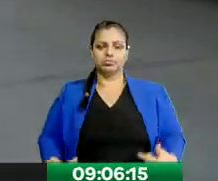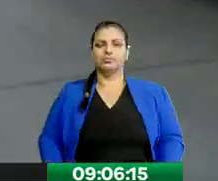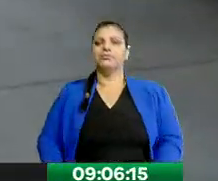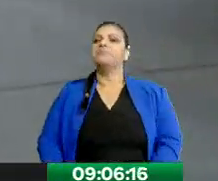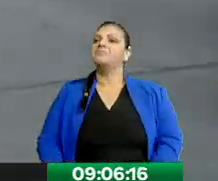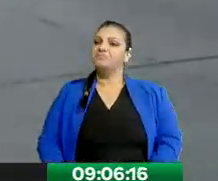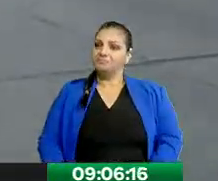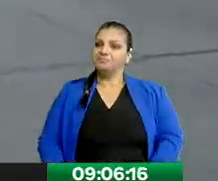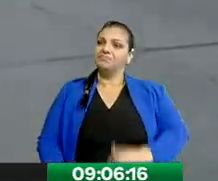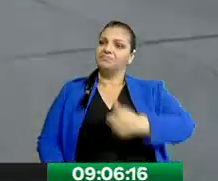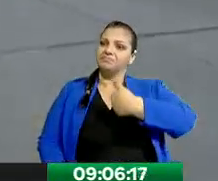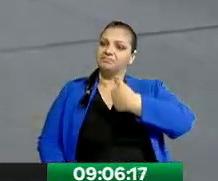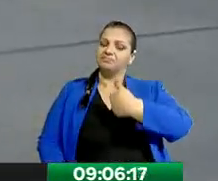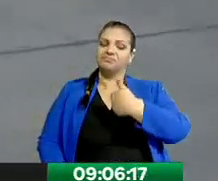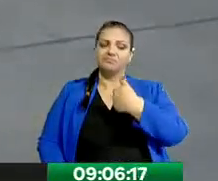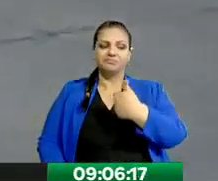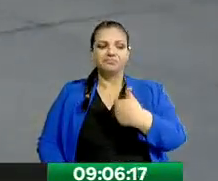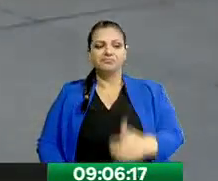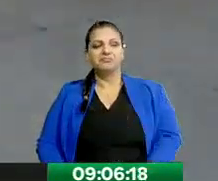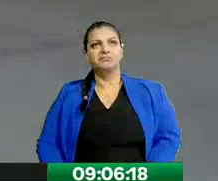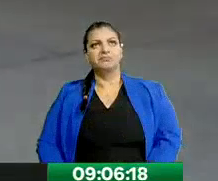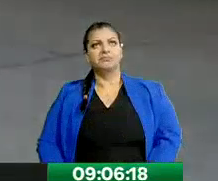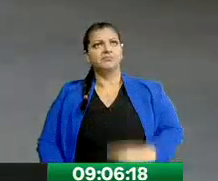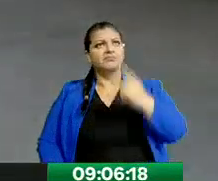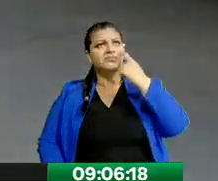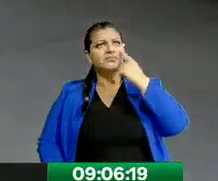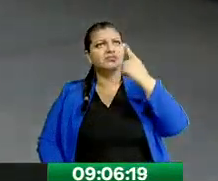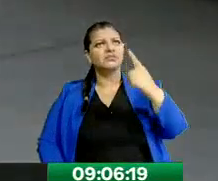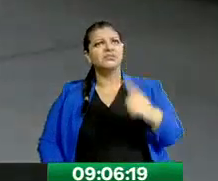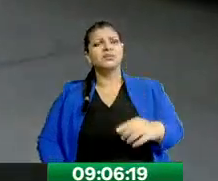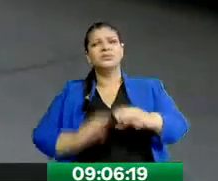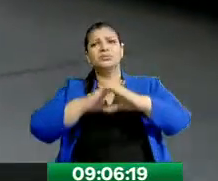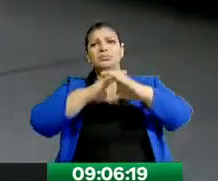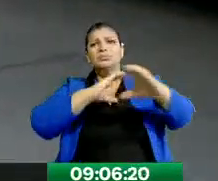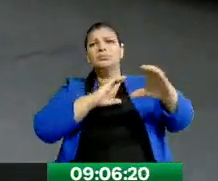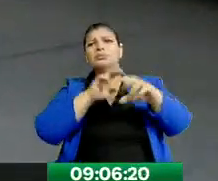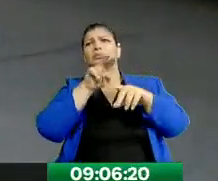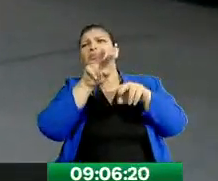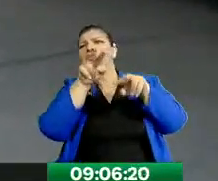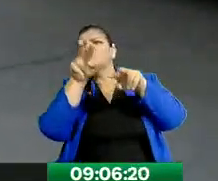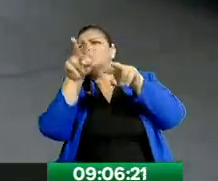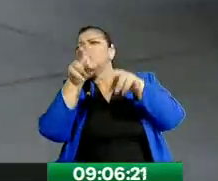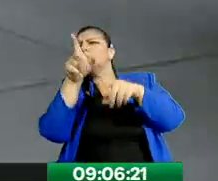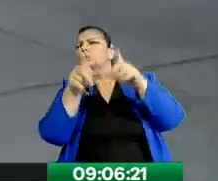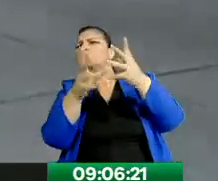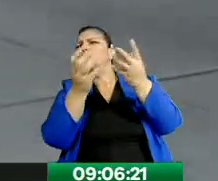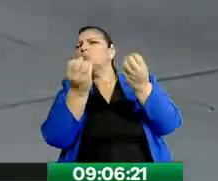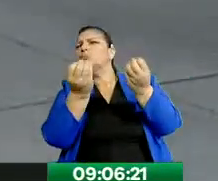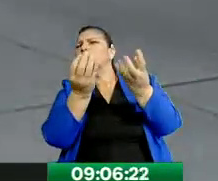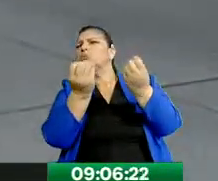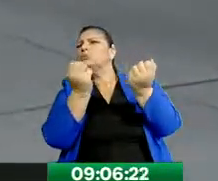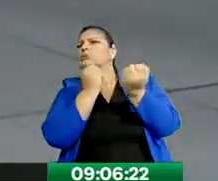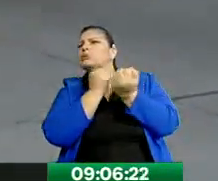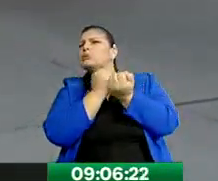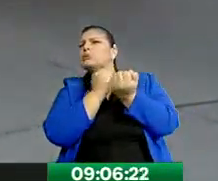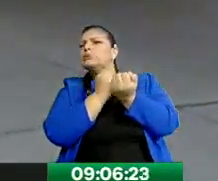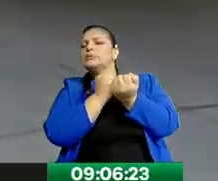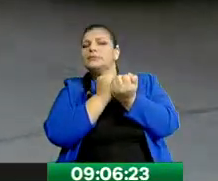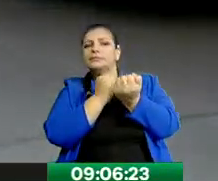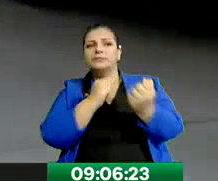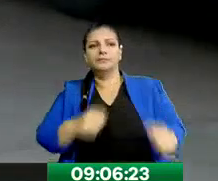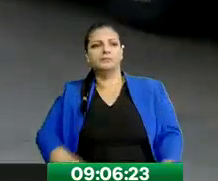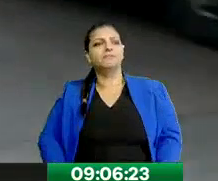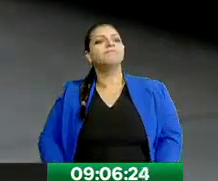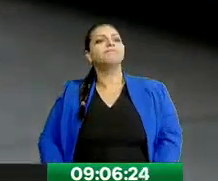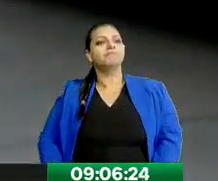mañana vemos que los buses todavía pasan llenos, pasan con pasajeros que van de pie. Estamos nosotros